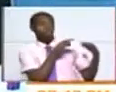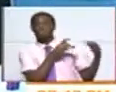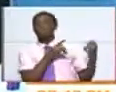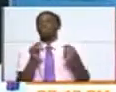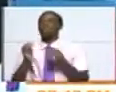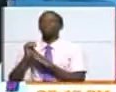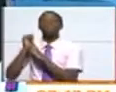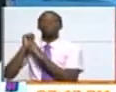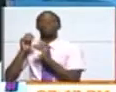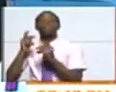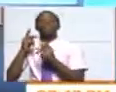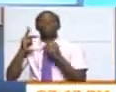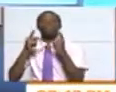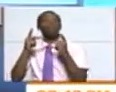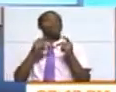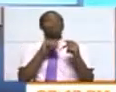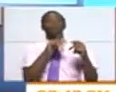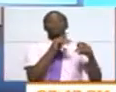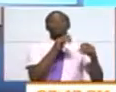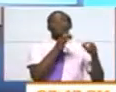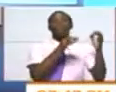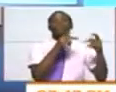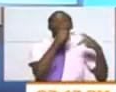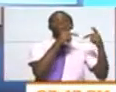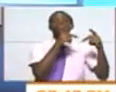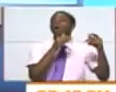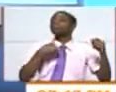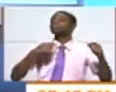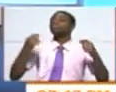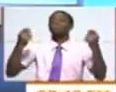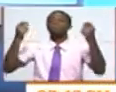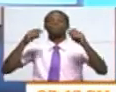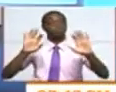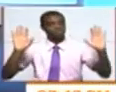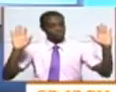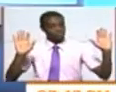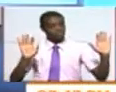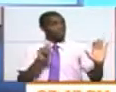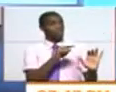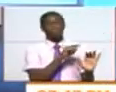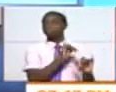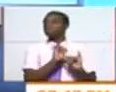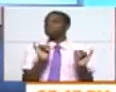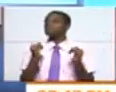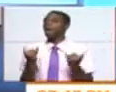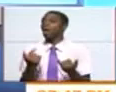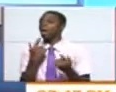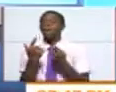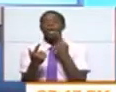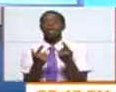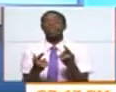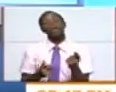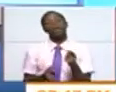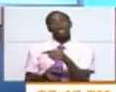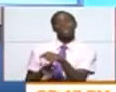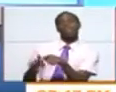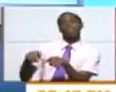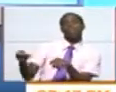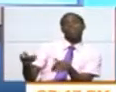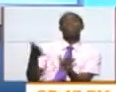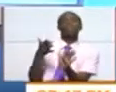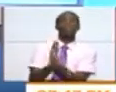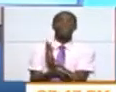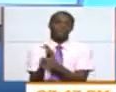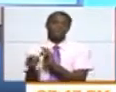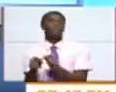políticos, que tomaron el lugar del ministerio público, inmediatamente dicen, este cayó por esto,